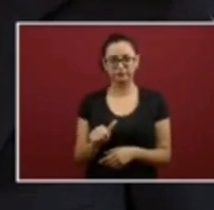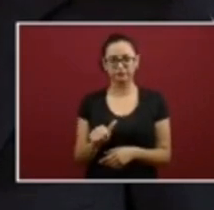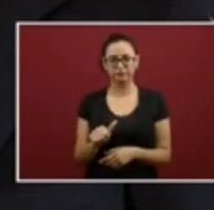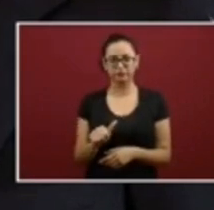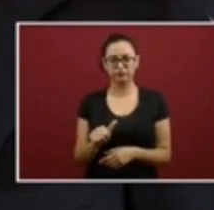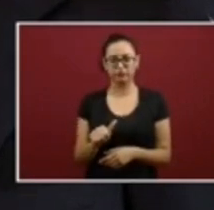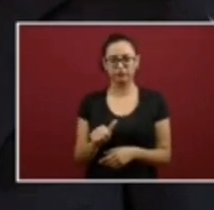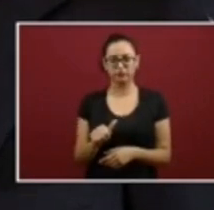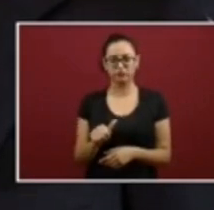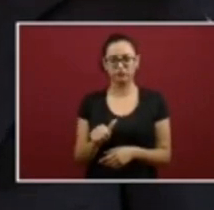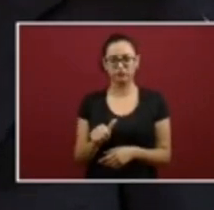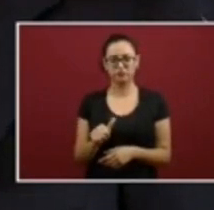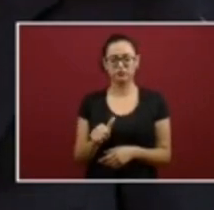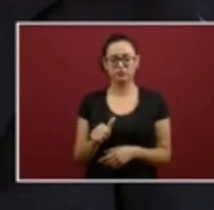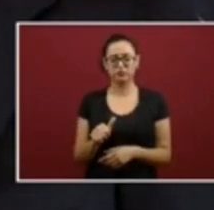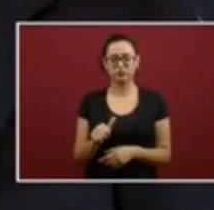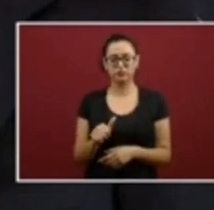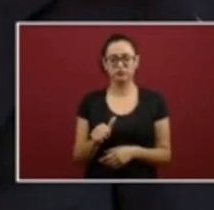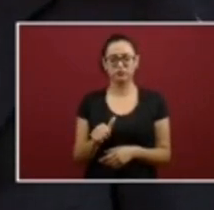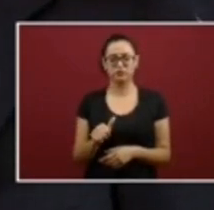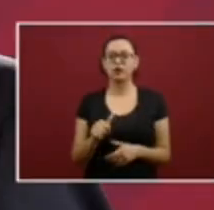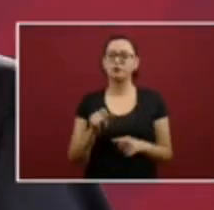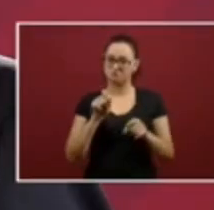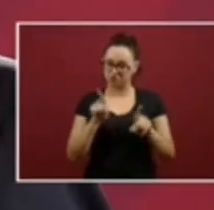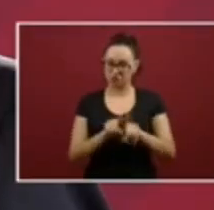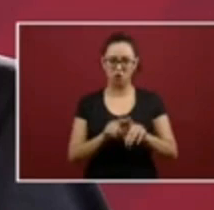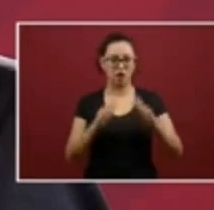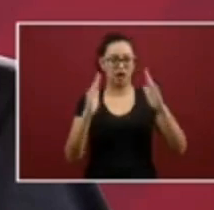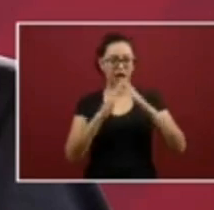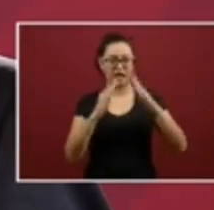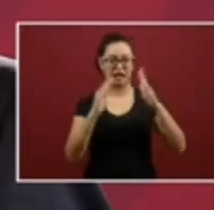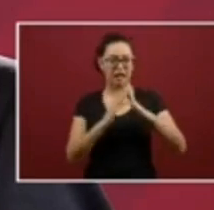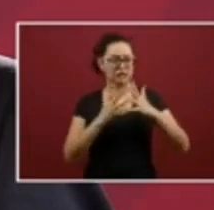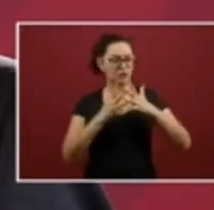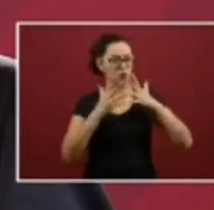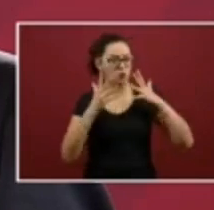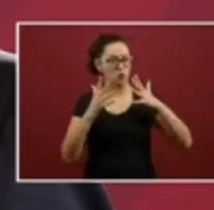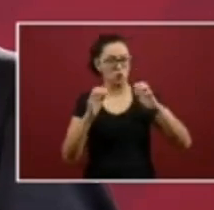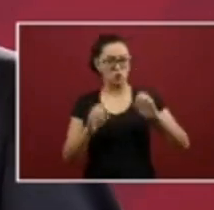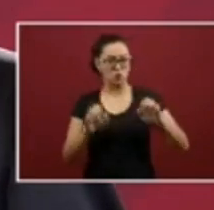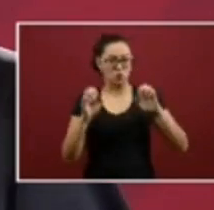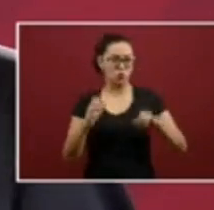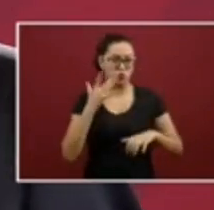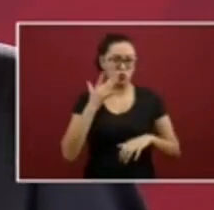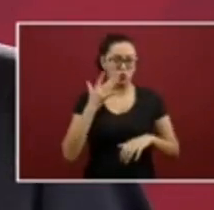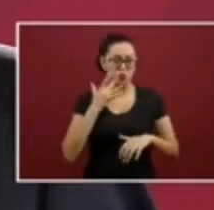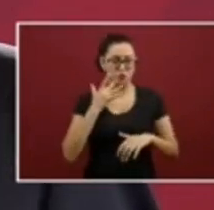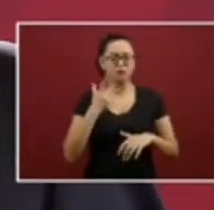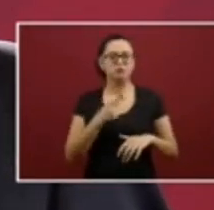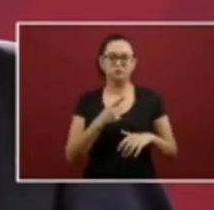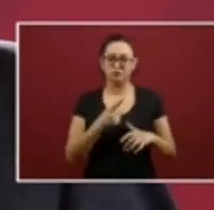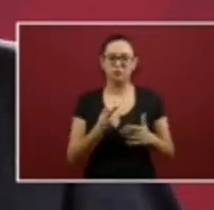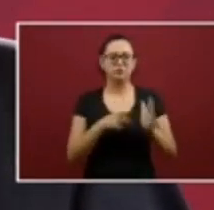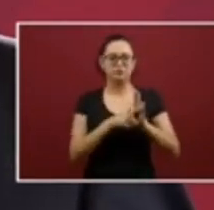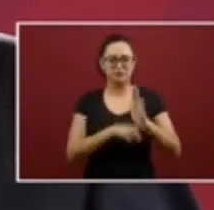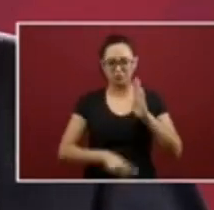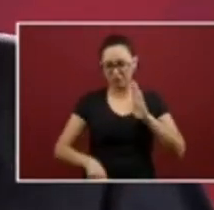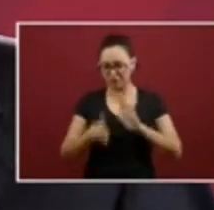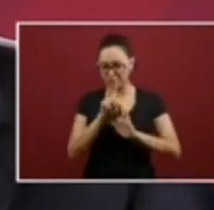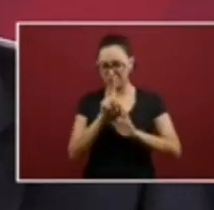se van a subastar residencias que se tienen, casas,